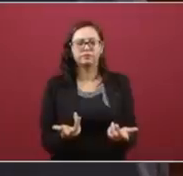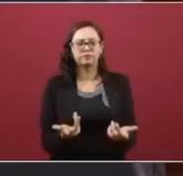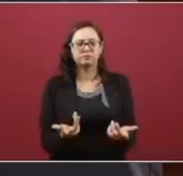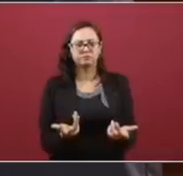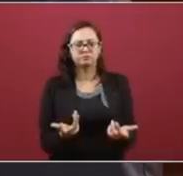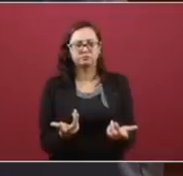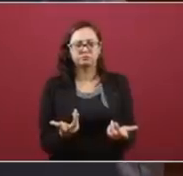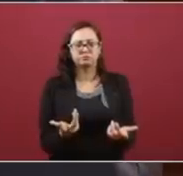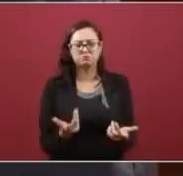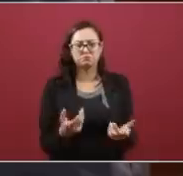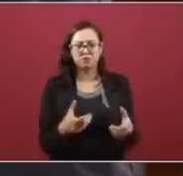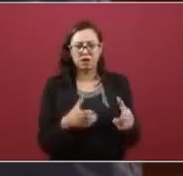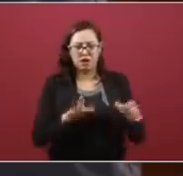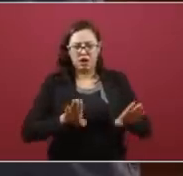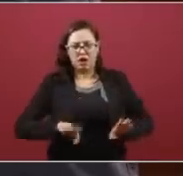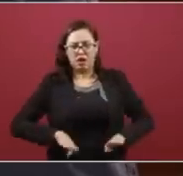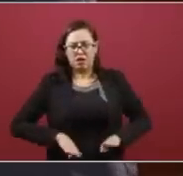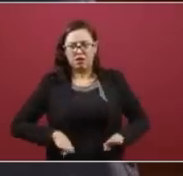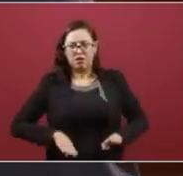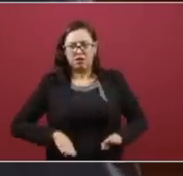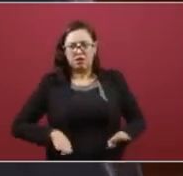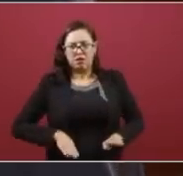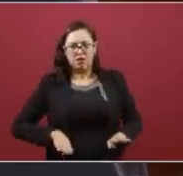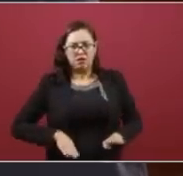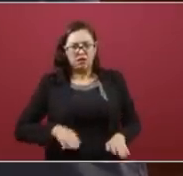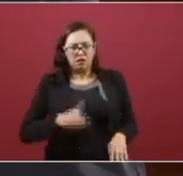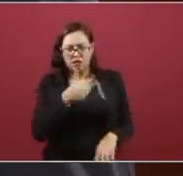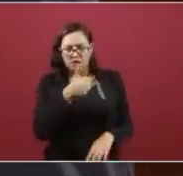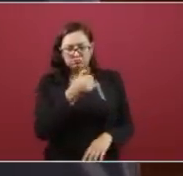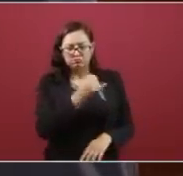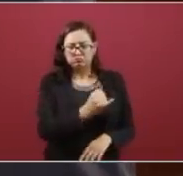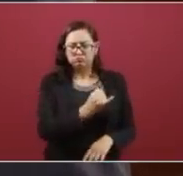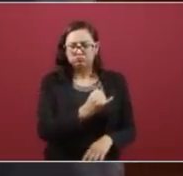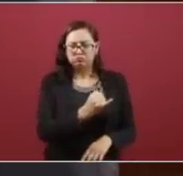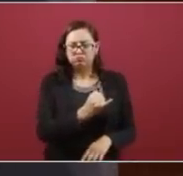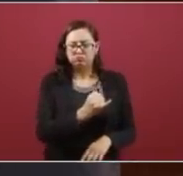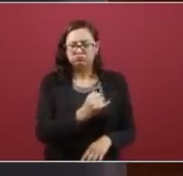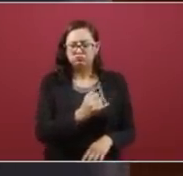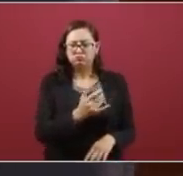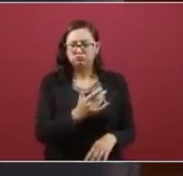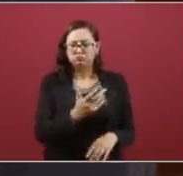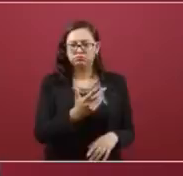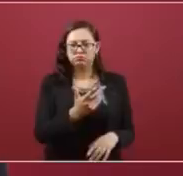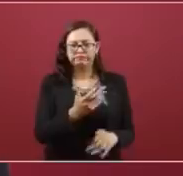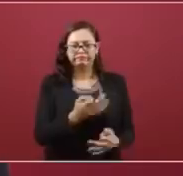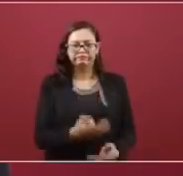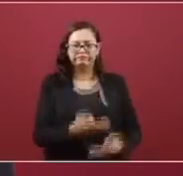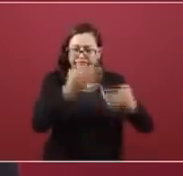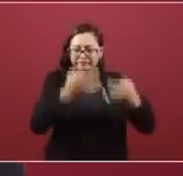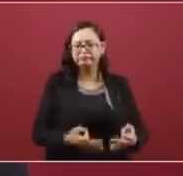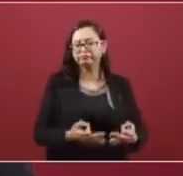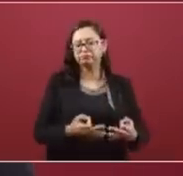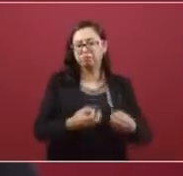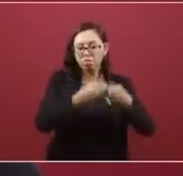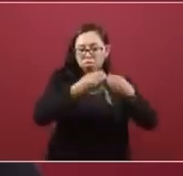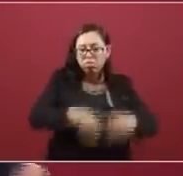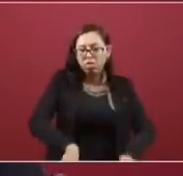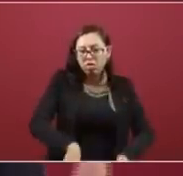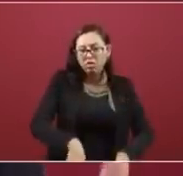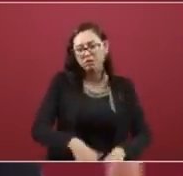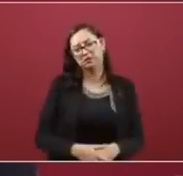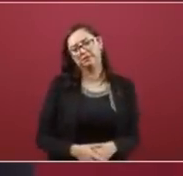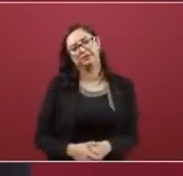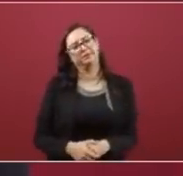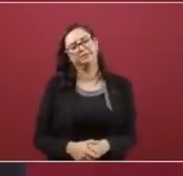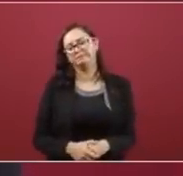no pierdan, que no pierdan su eh rectitud, porque